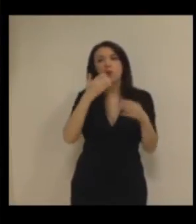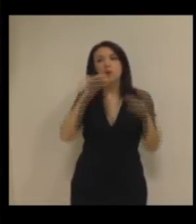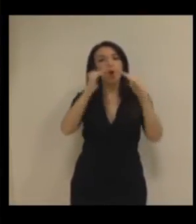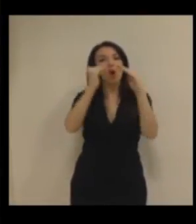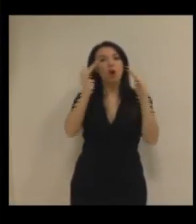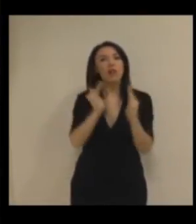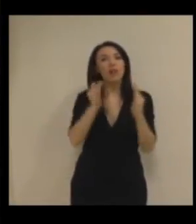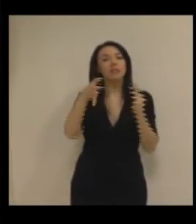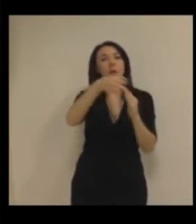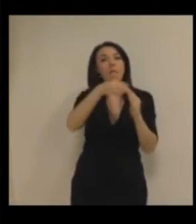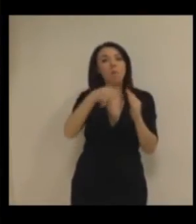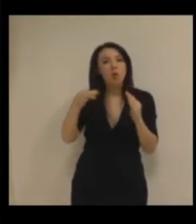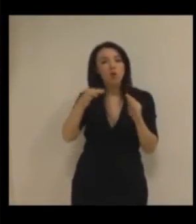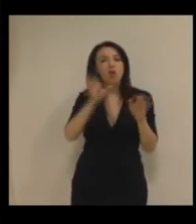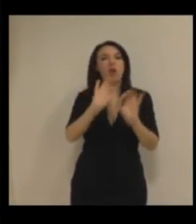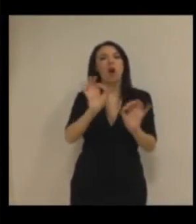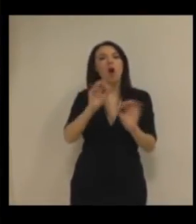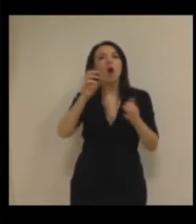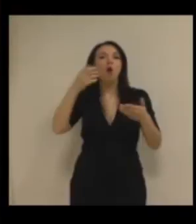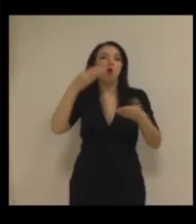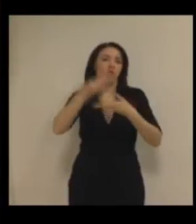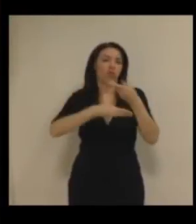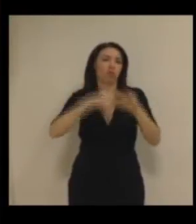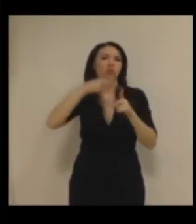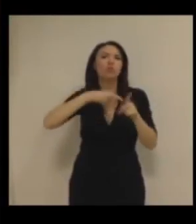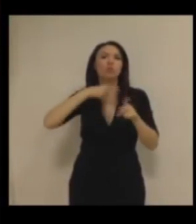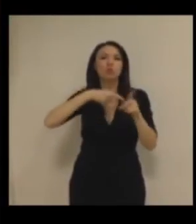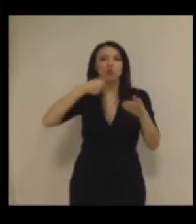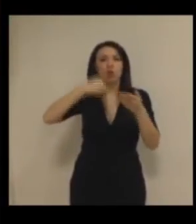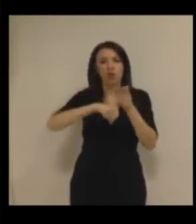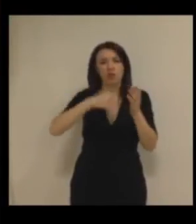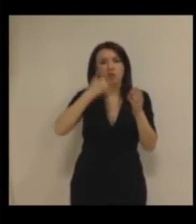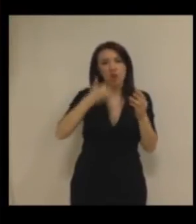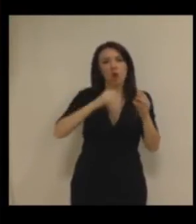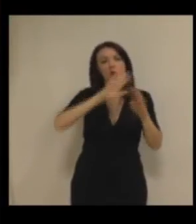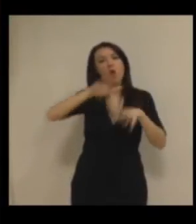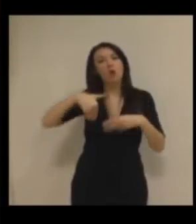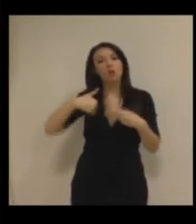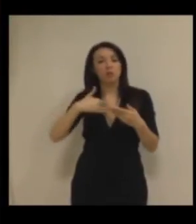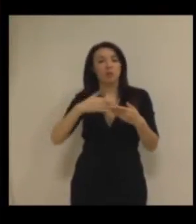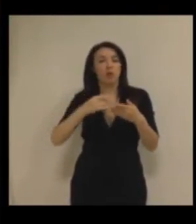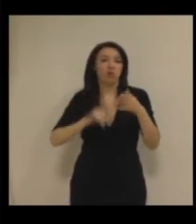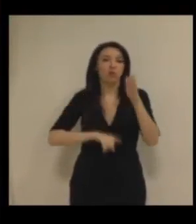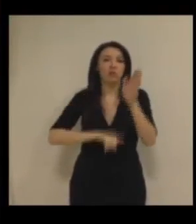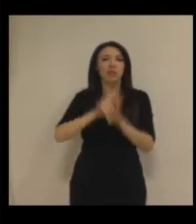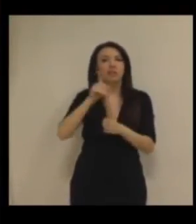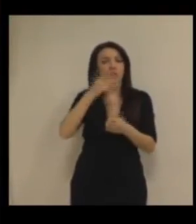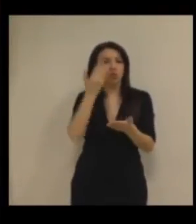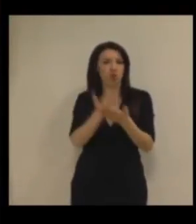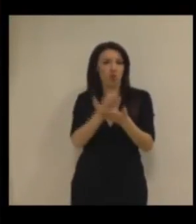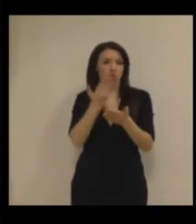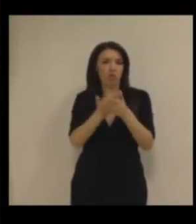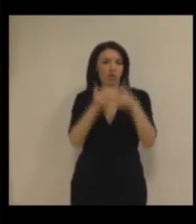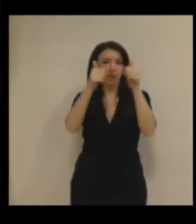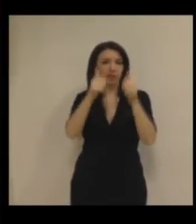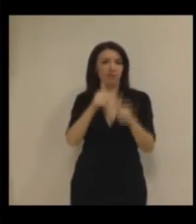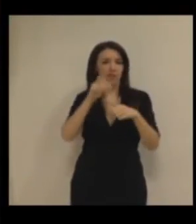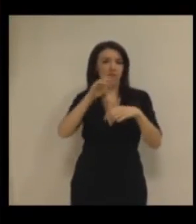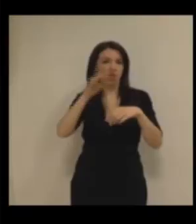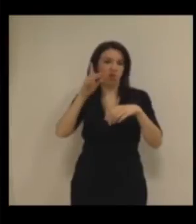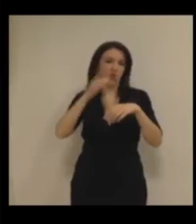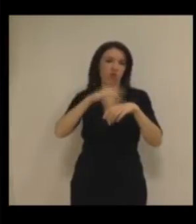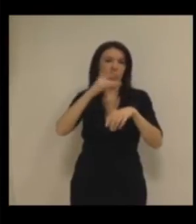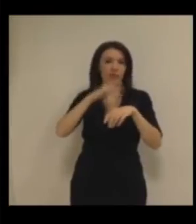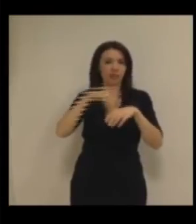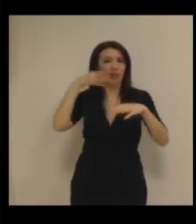o la utilización del DNI electrónico o por último el desarrollo del certificado digital accesible. Sí,